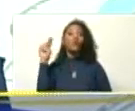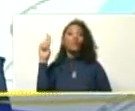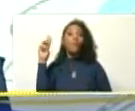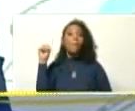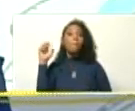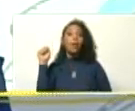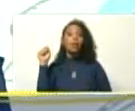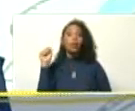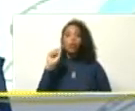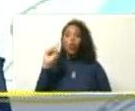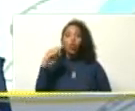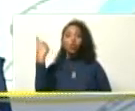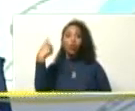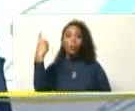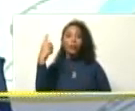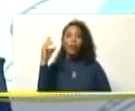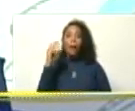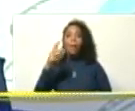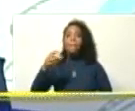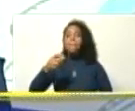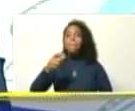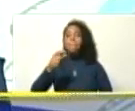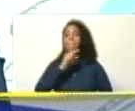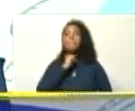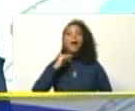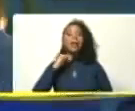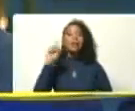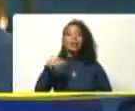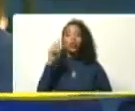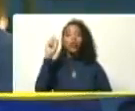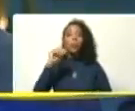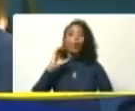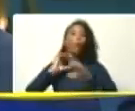no solo padre, sino comunicador.